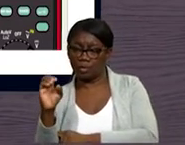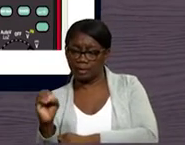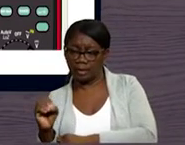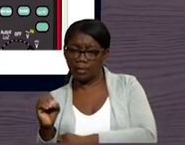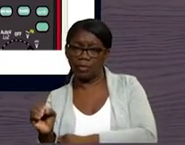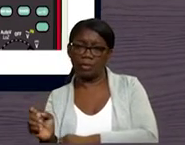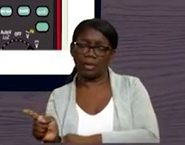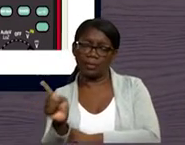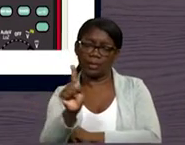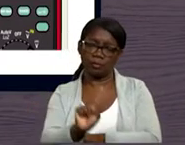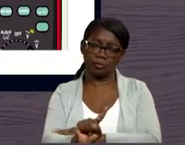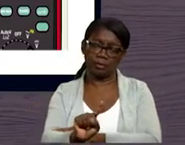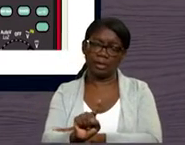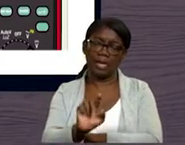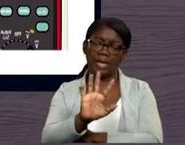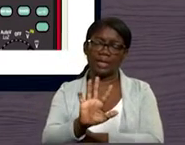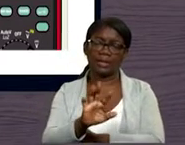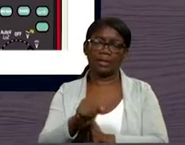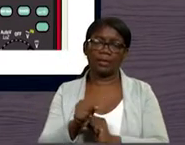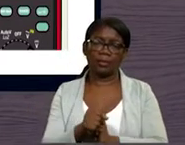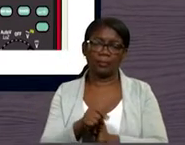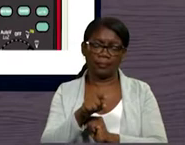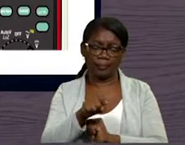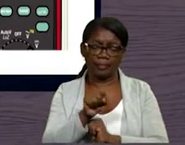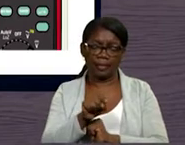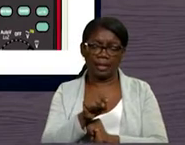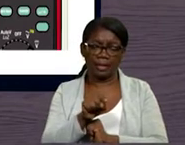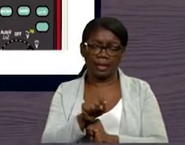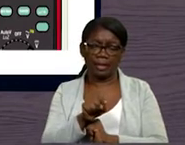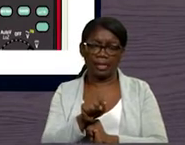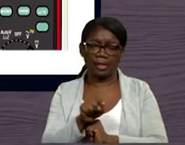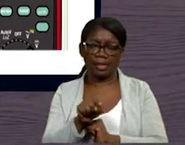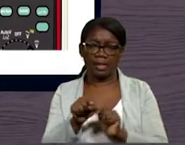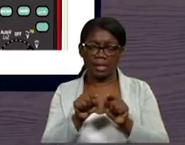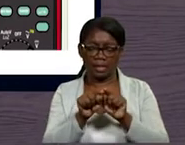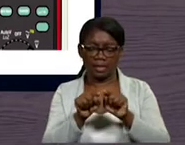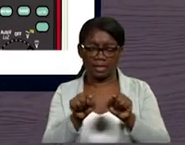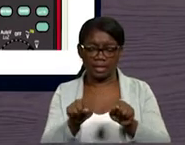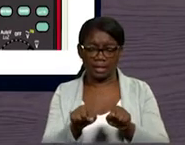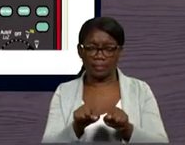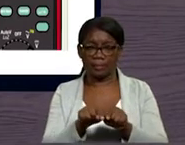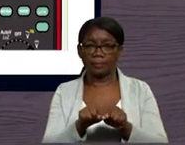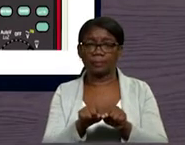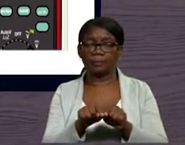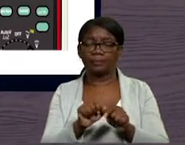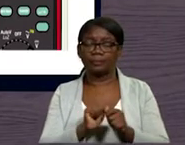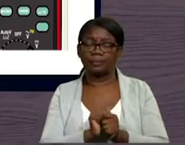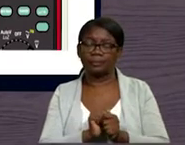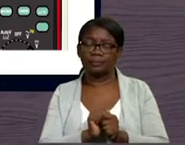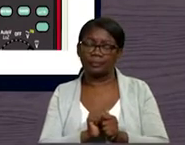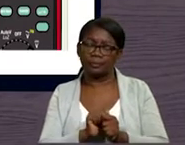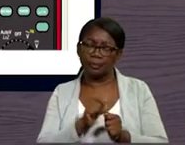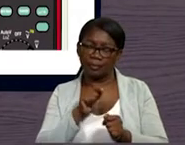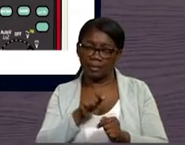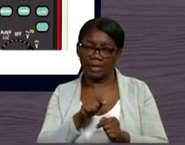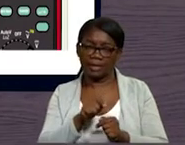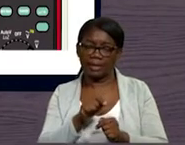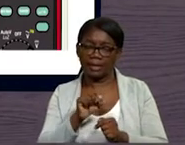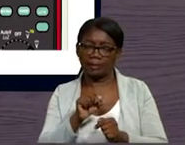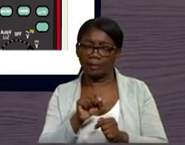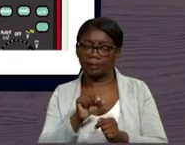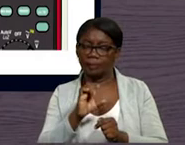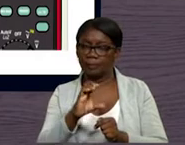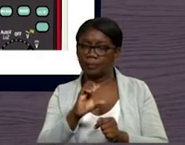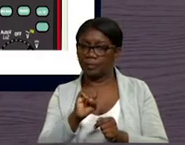voltios, entonces efectivamente nos dice que el circuito